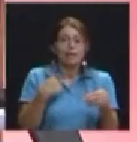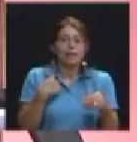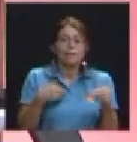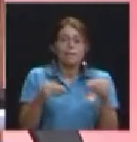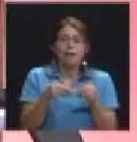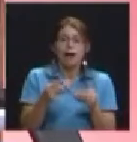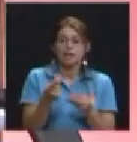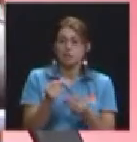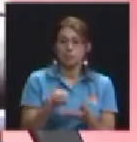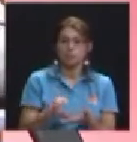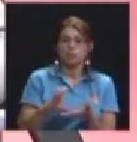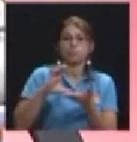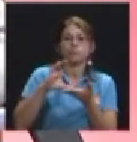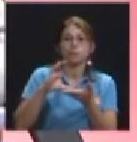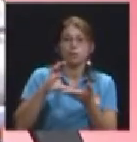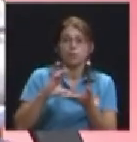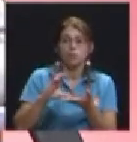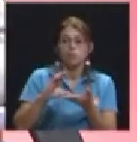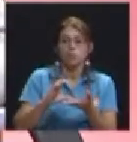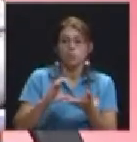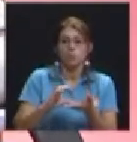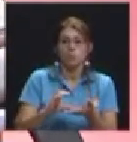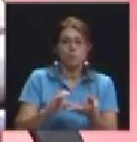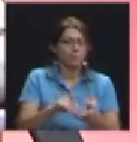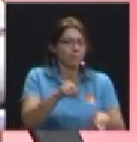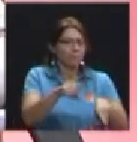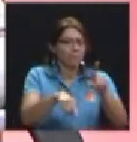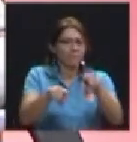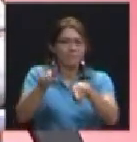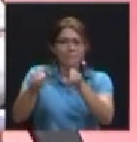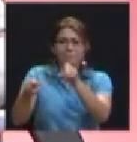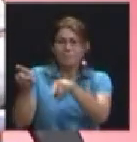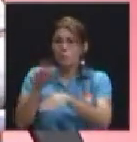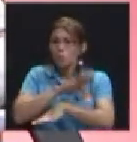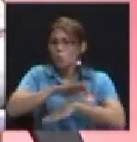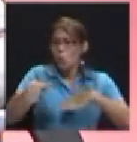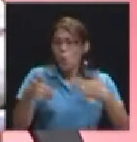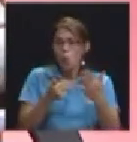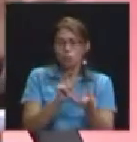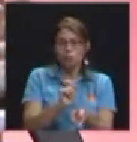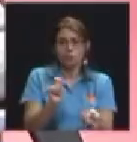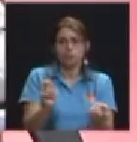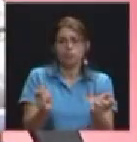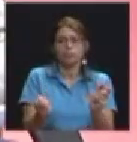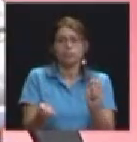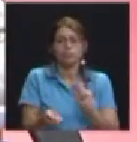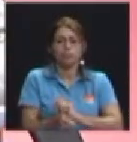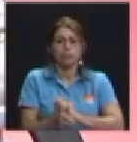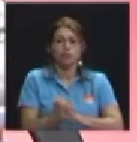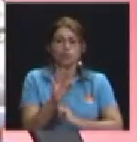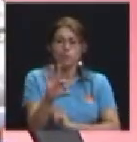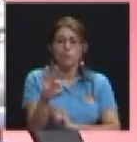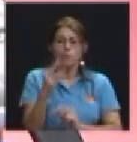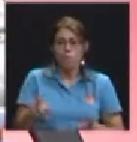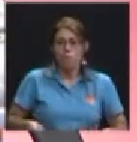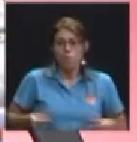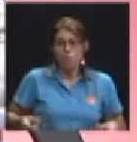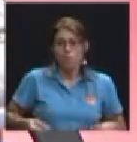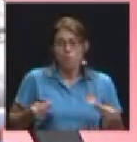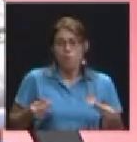todos han venido modificando esa estructura de consumo en artículos como los que